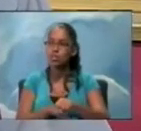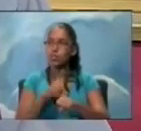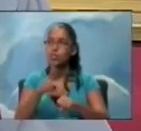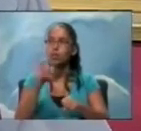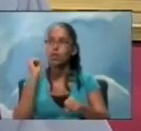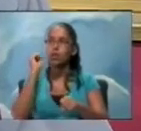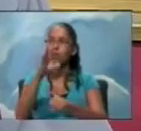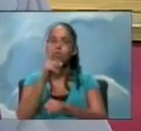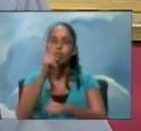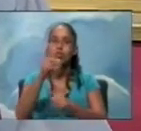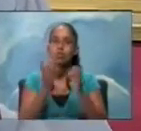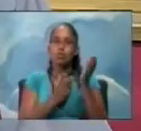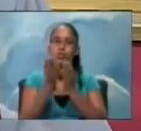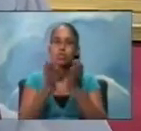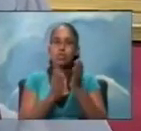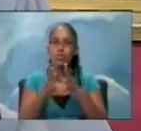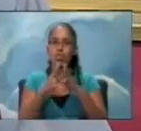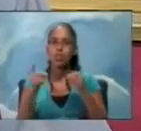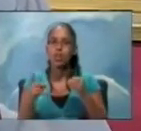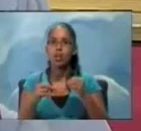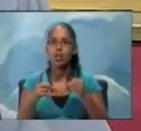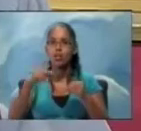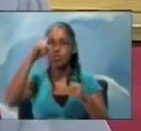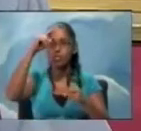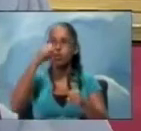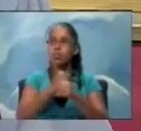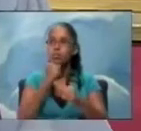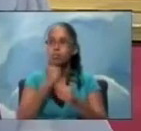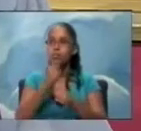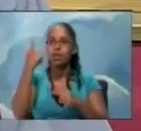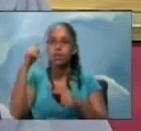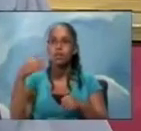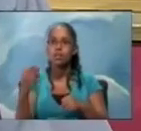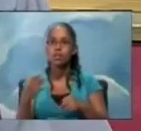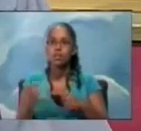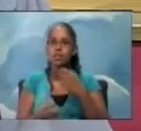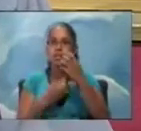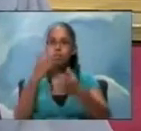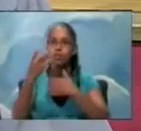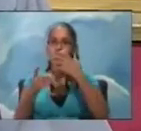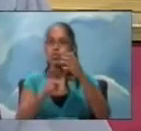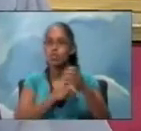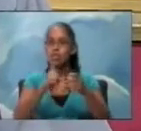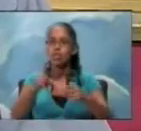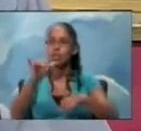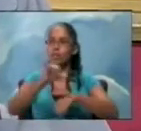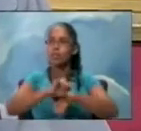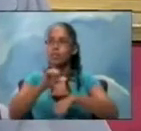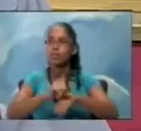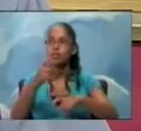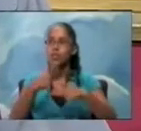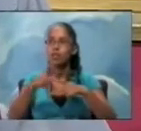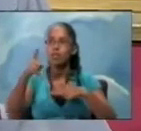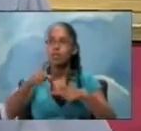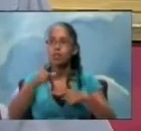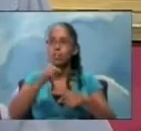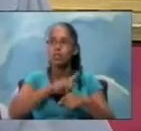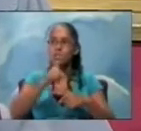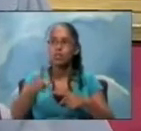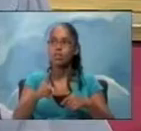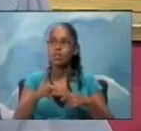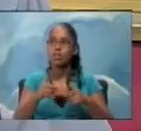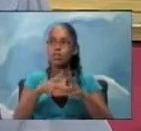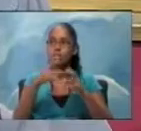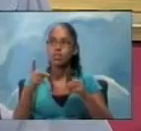un siervo a los labradores para que le diesen del fruto de la viña, pero los labradores lo golpearon y